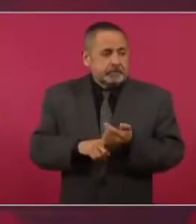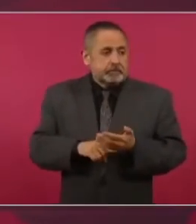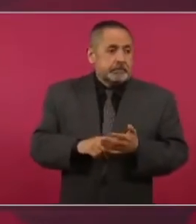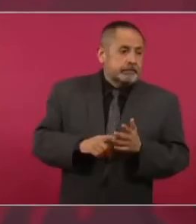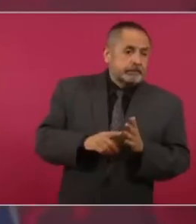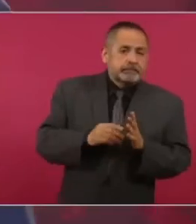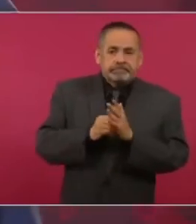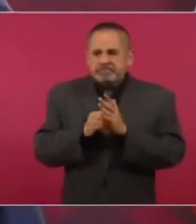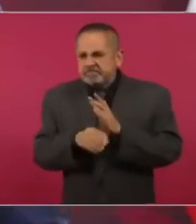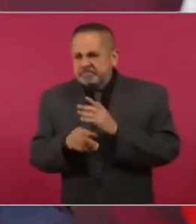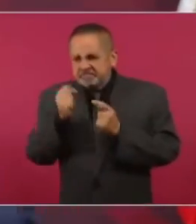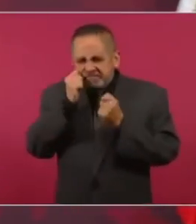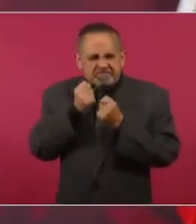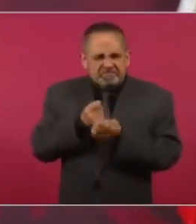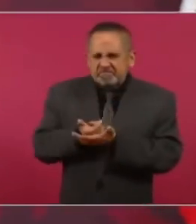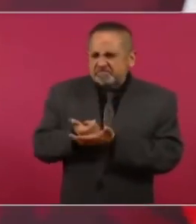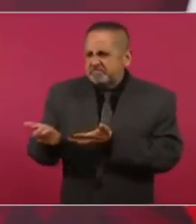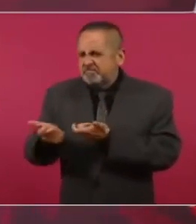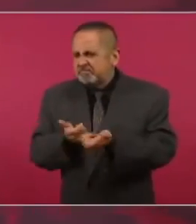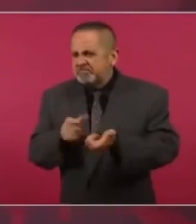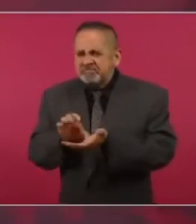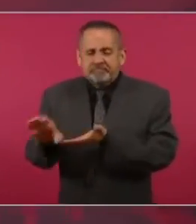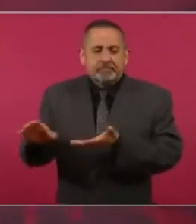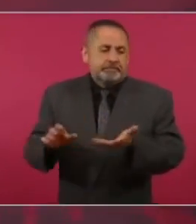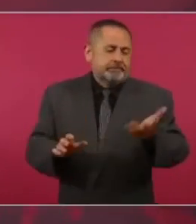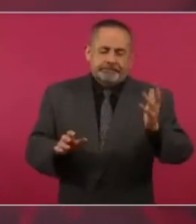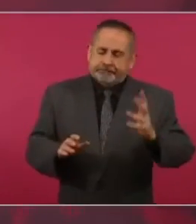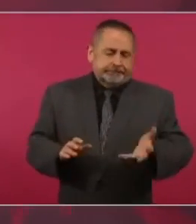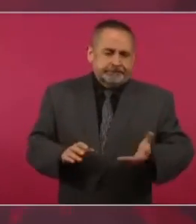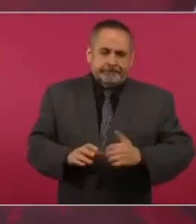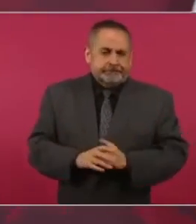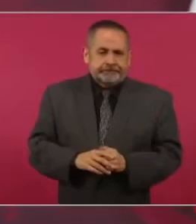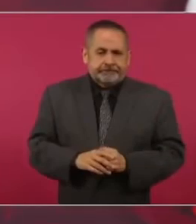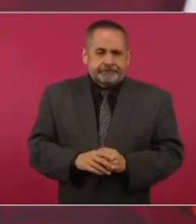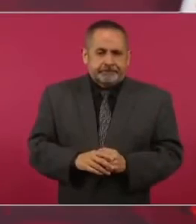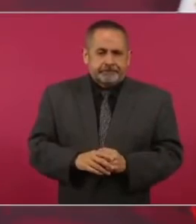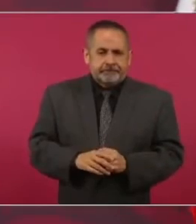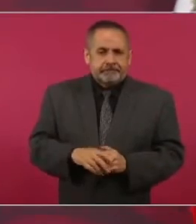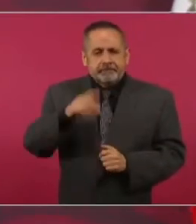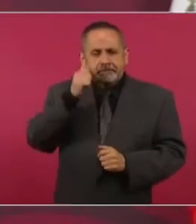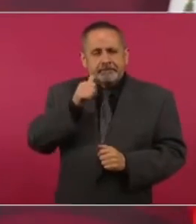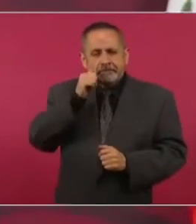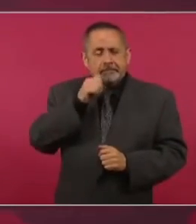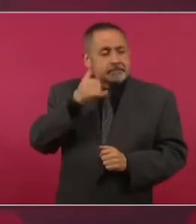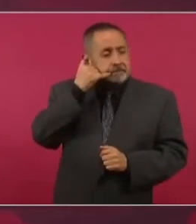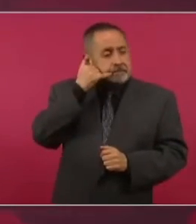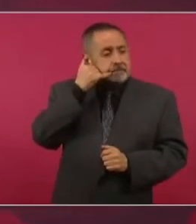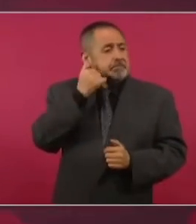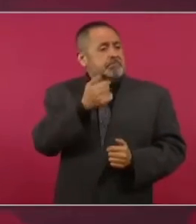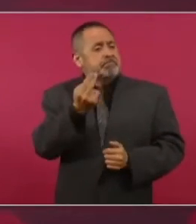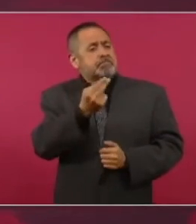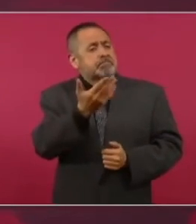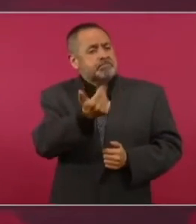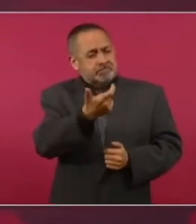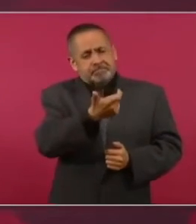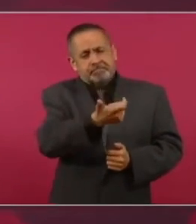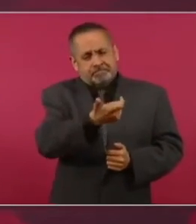discrecional de que, oye, mándame,